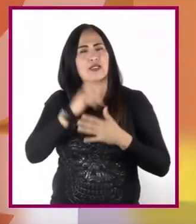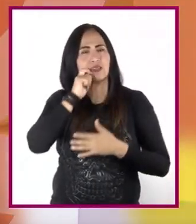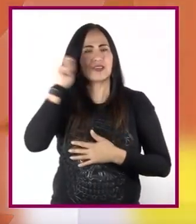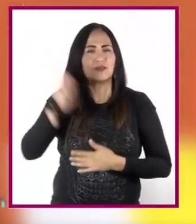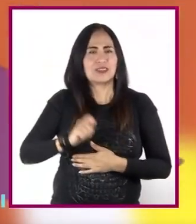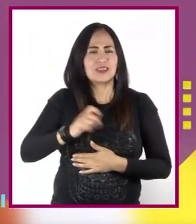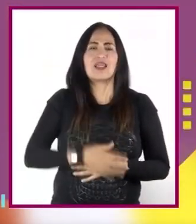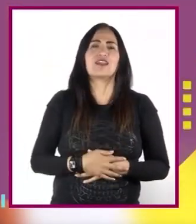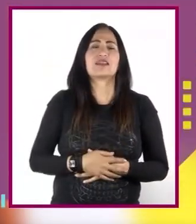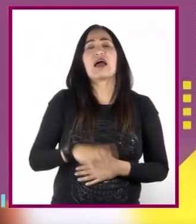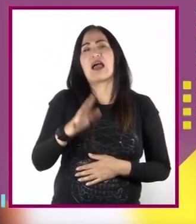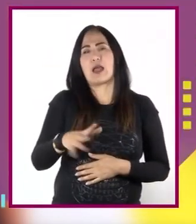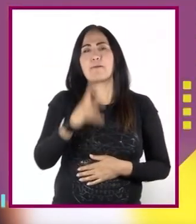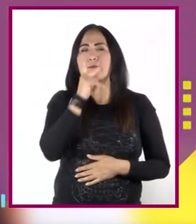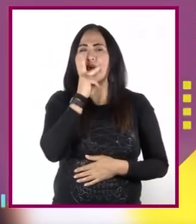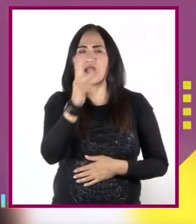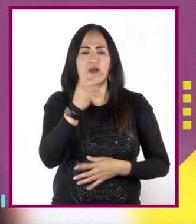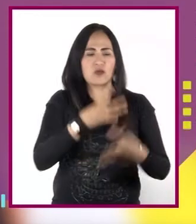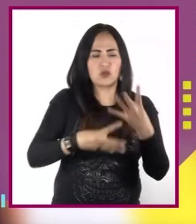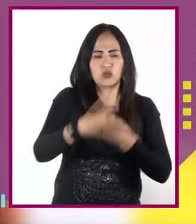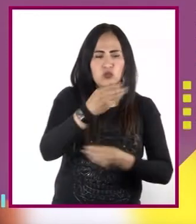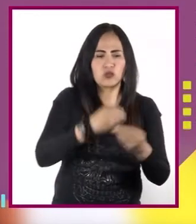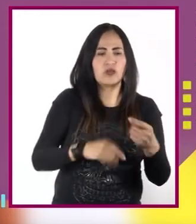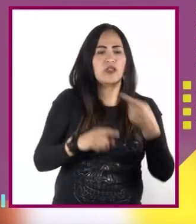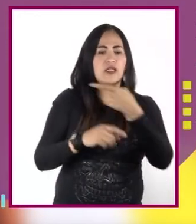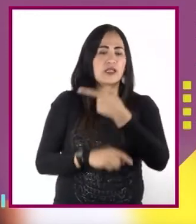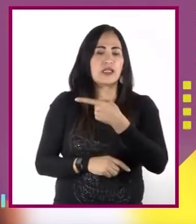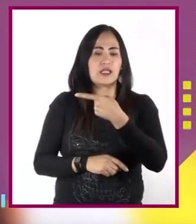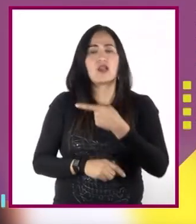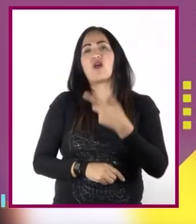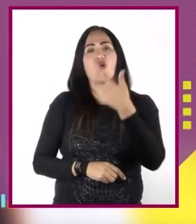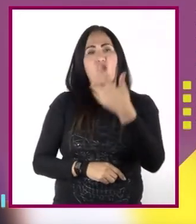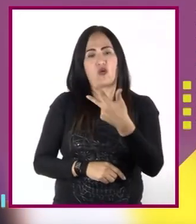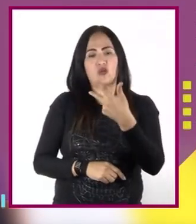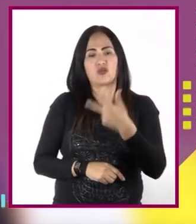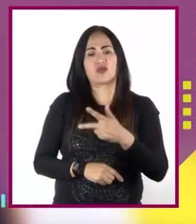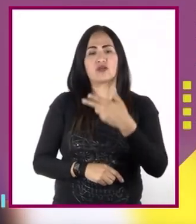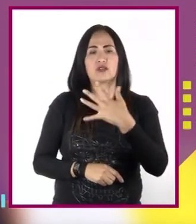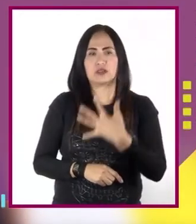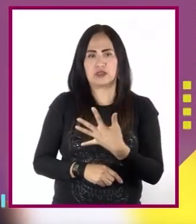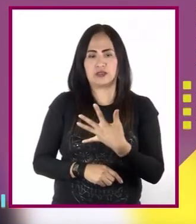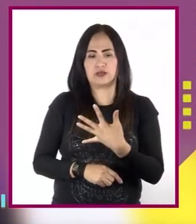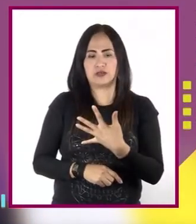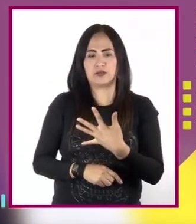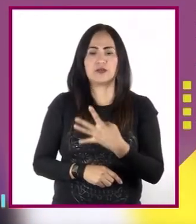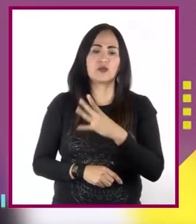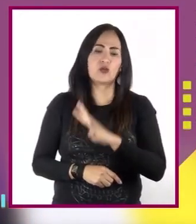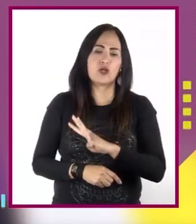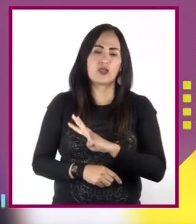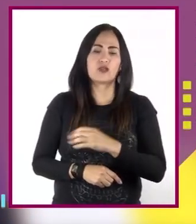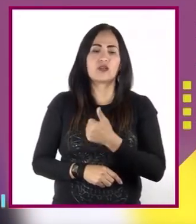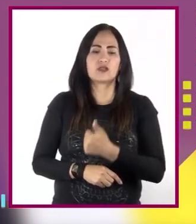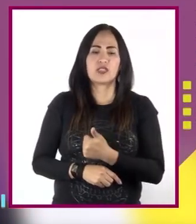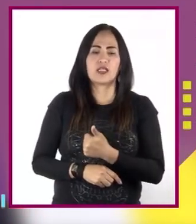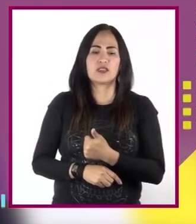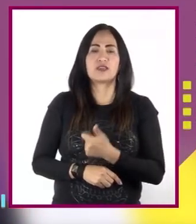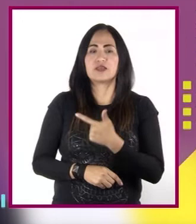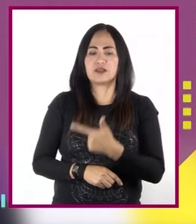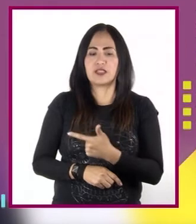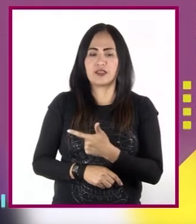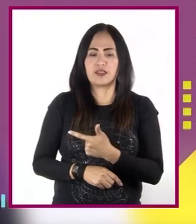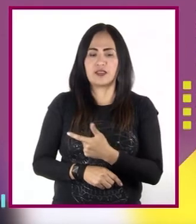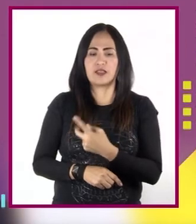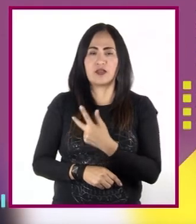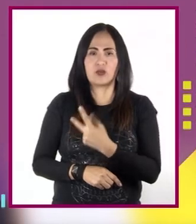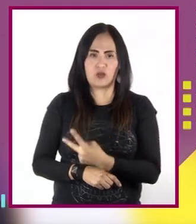frases. Francisco hizo 8 tarjetas, Laura 5, Verónica 4, Miguel 6, Toño